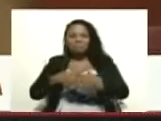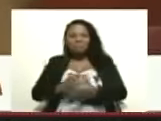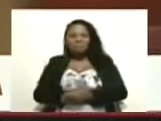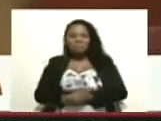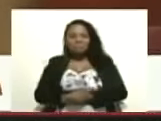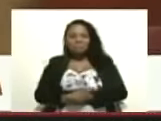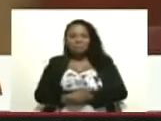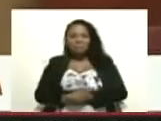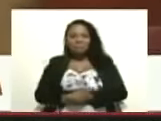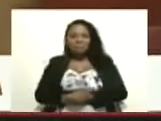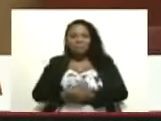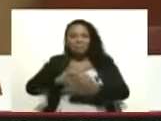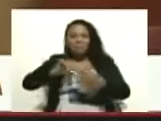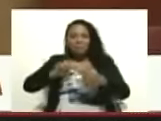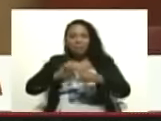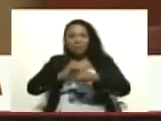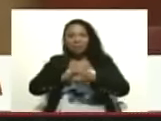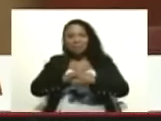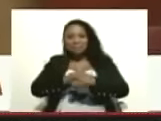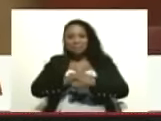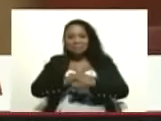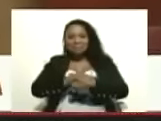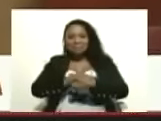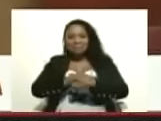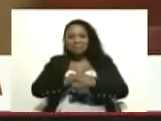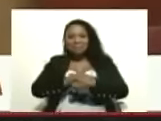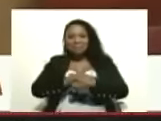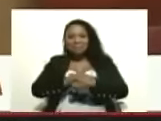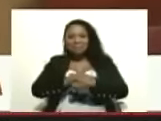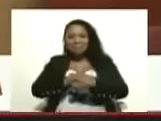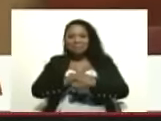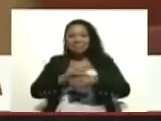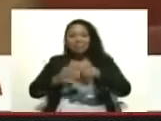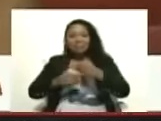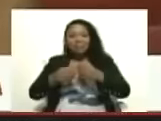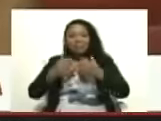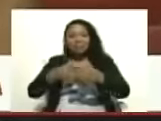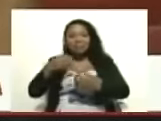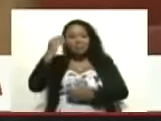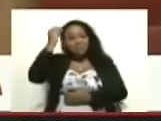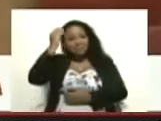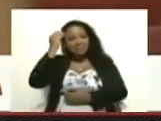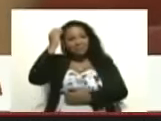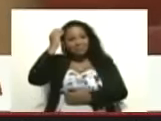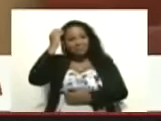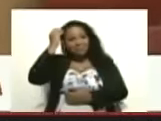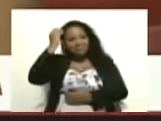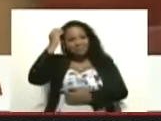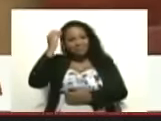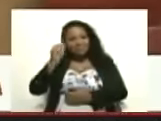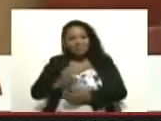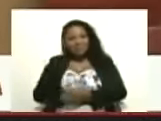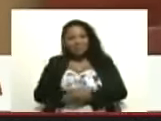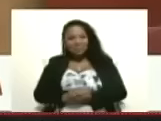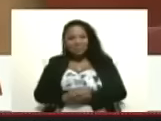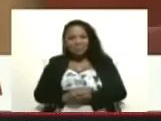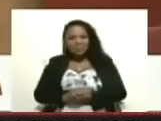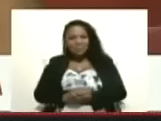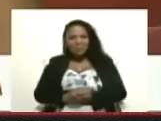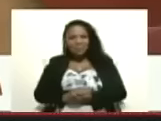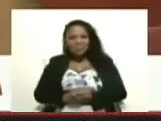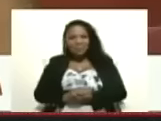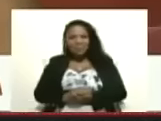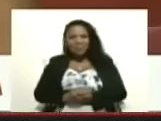del Comando Jorge Rodríguez quien hablaba de hacía una analogía en torno a lo que pudiera convertirse este